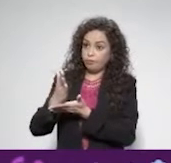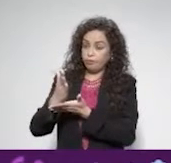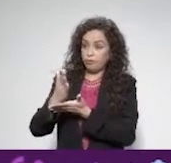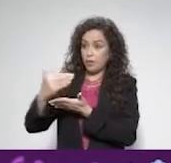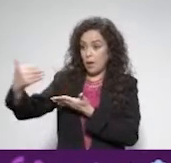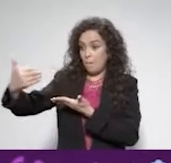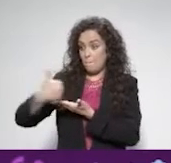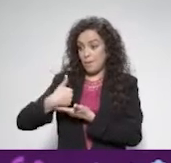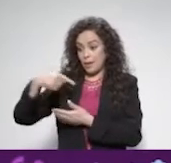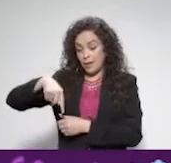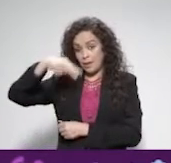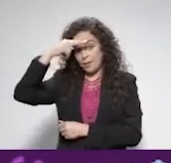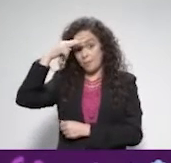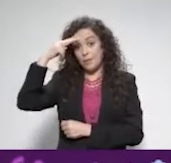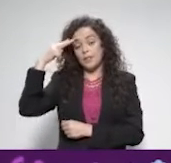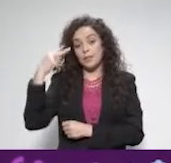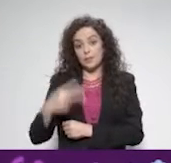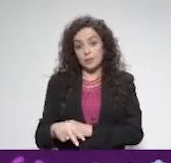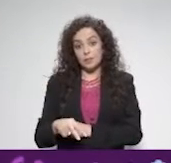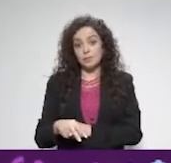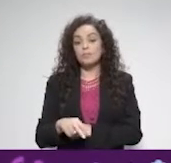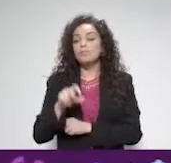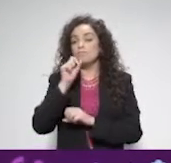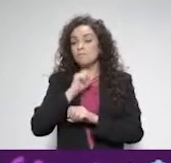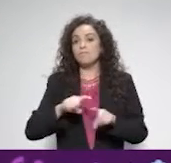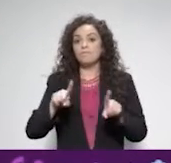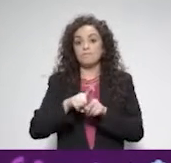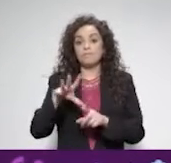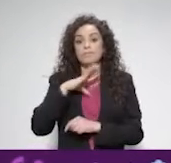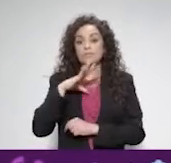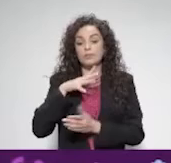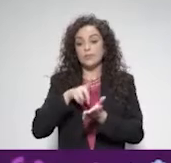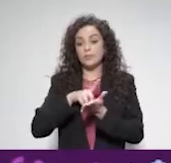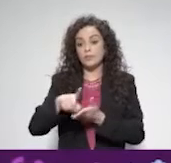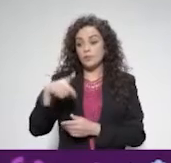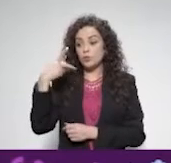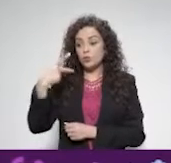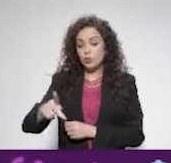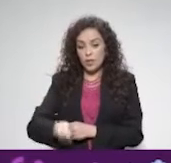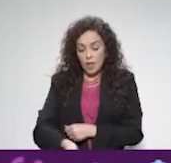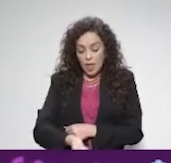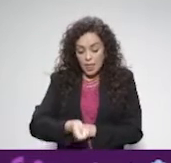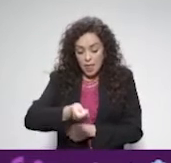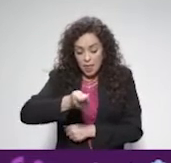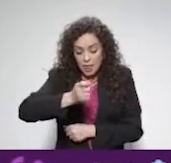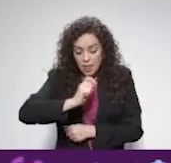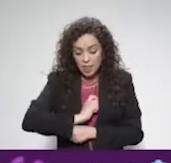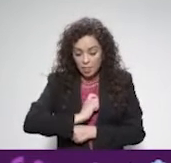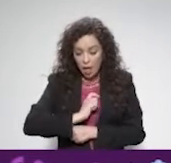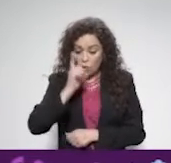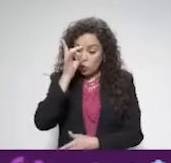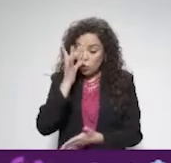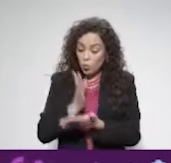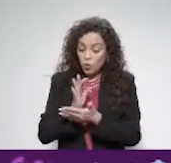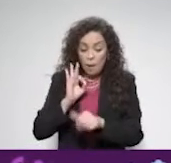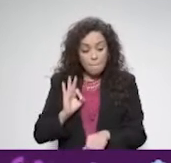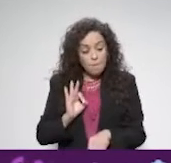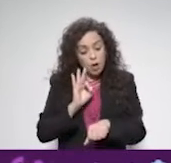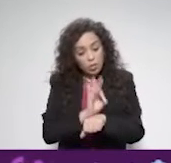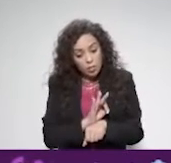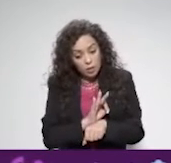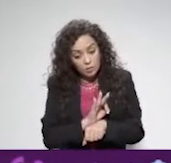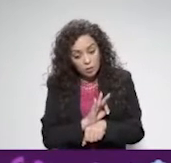México existe, tienen también el derecho a la identidad, no solo el de la protección y